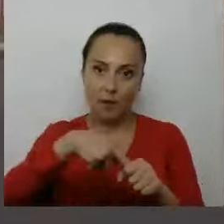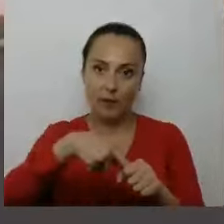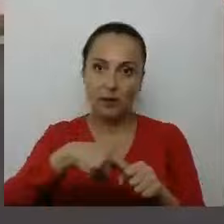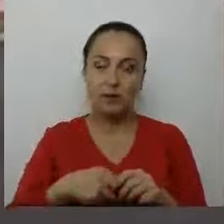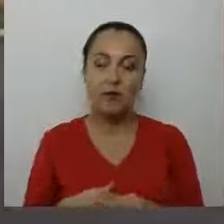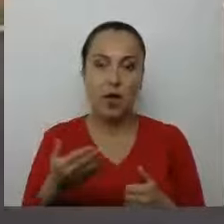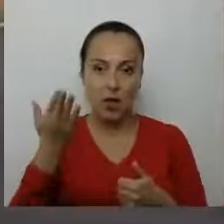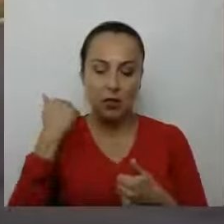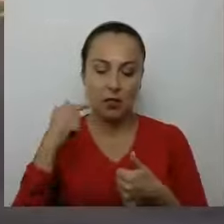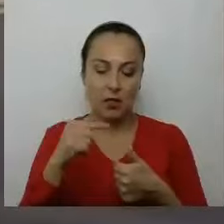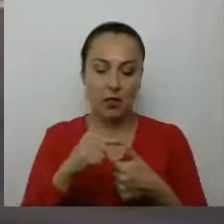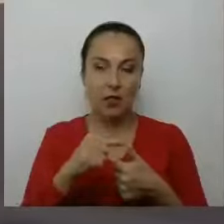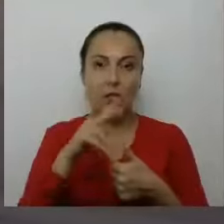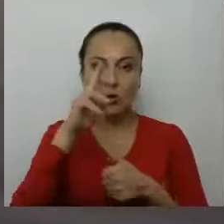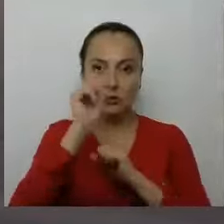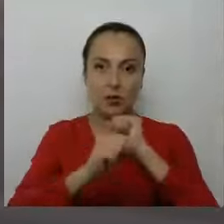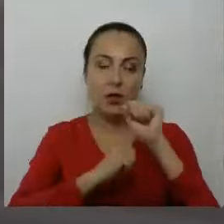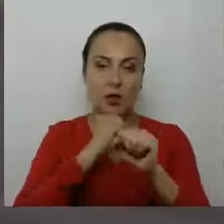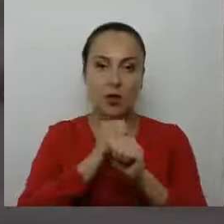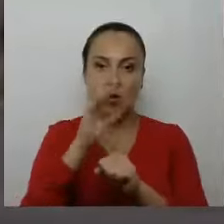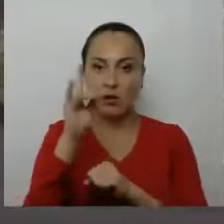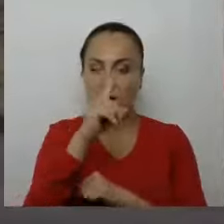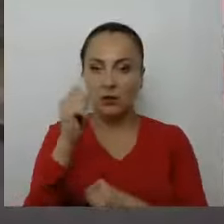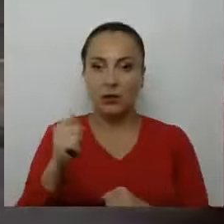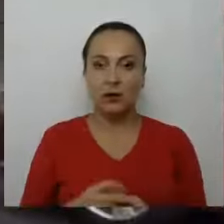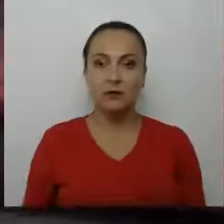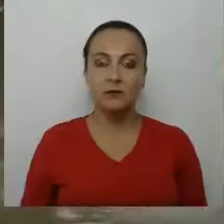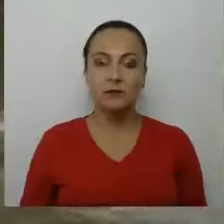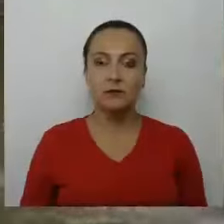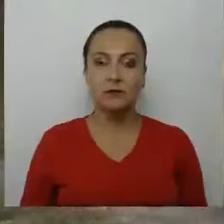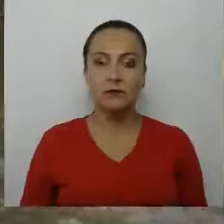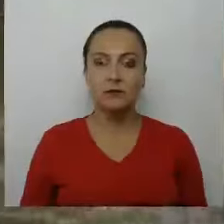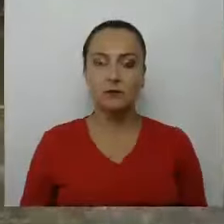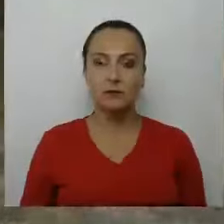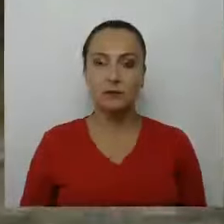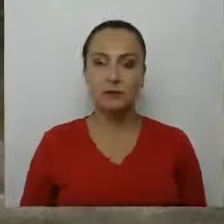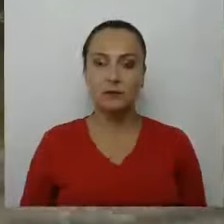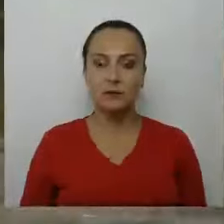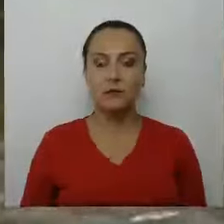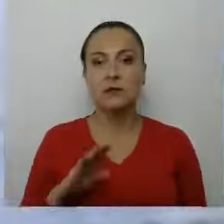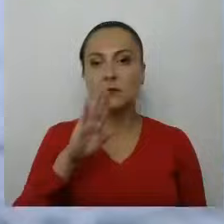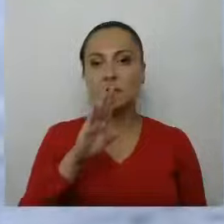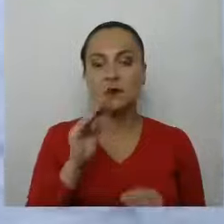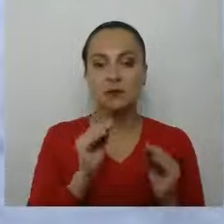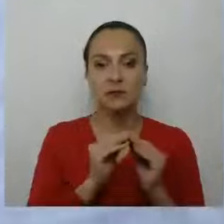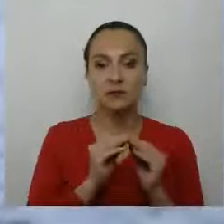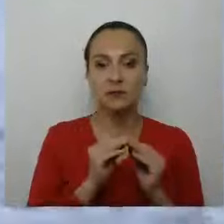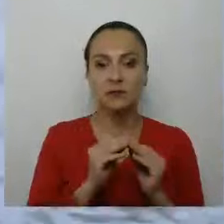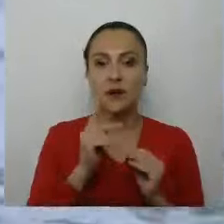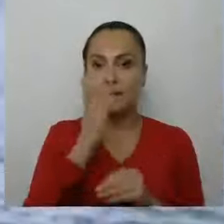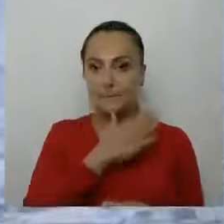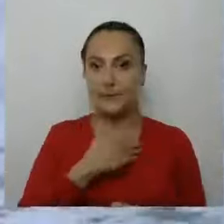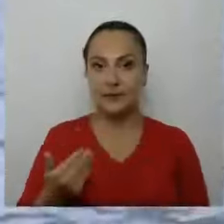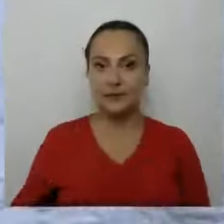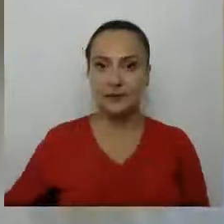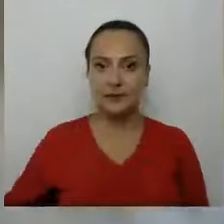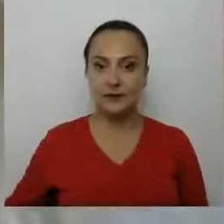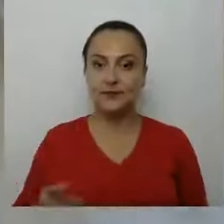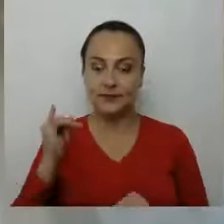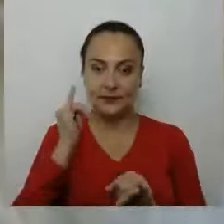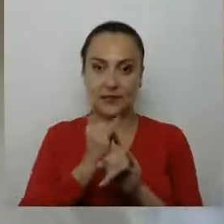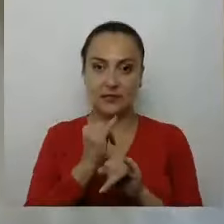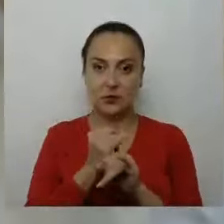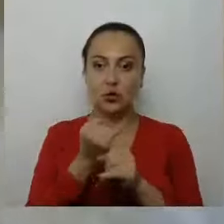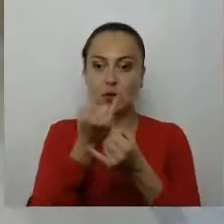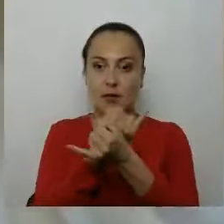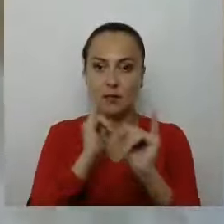por 2 años y 8 meses. Es uno de los presidentes de las instituciones autónomas que